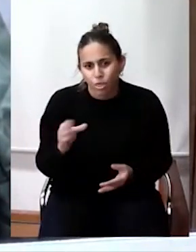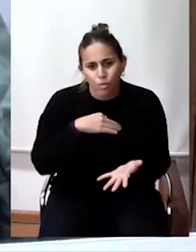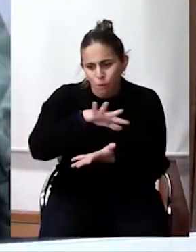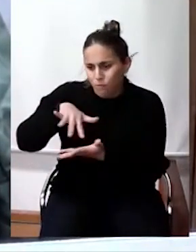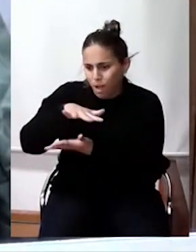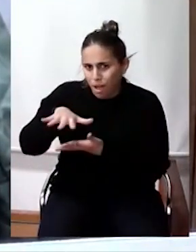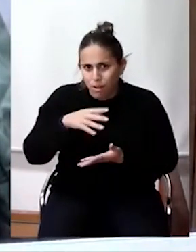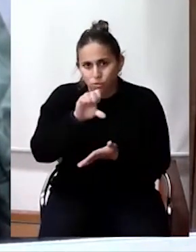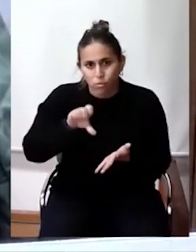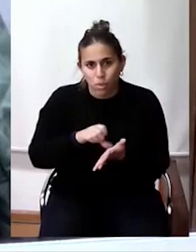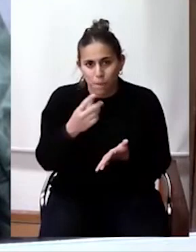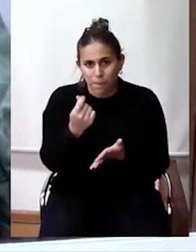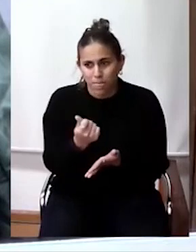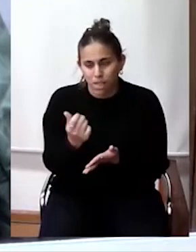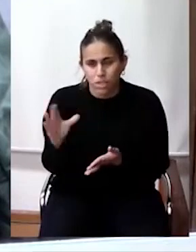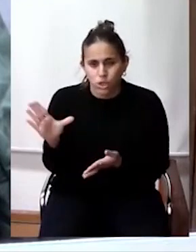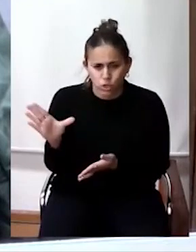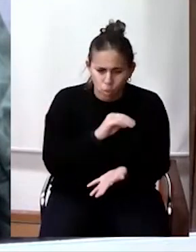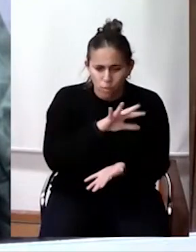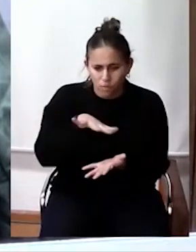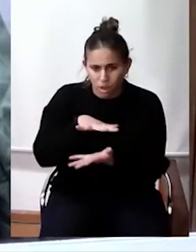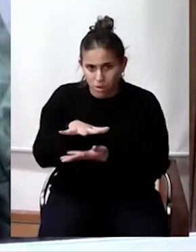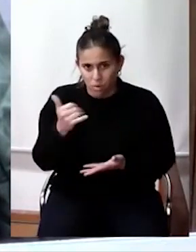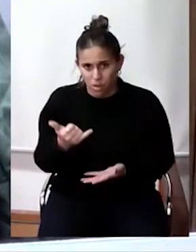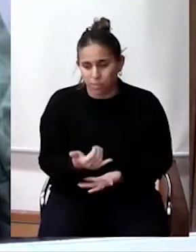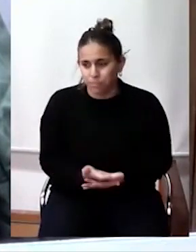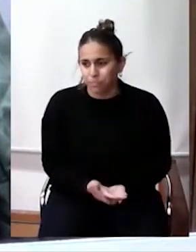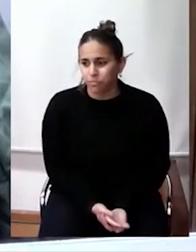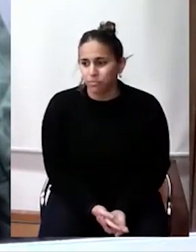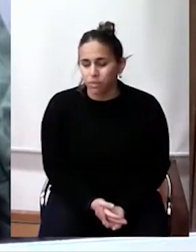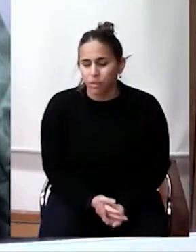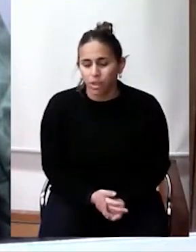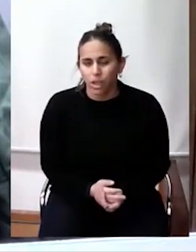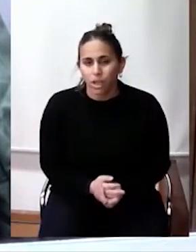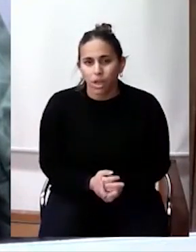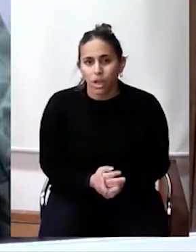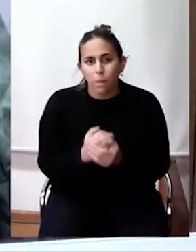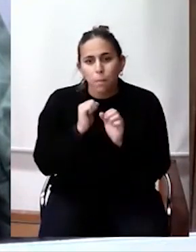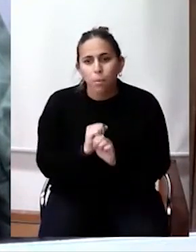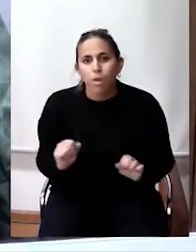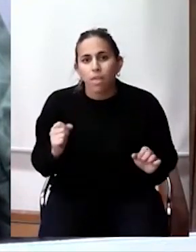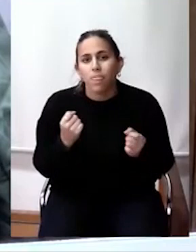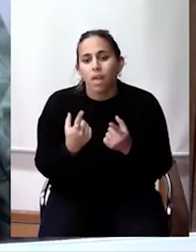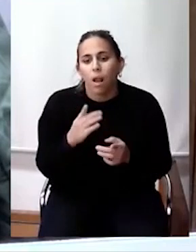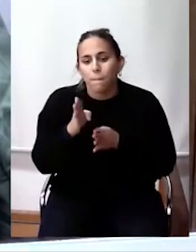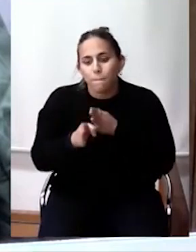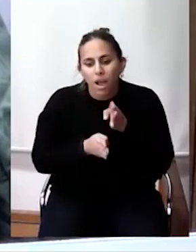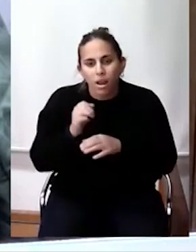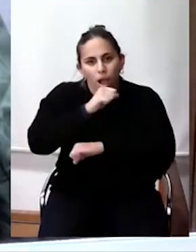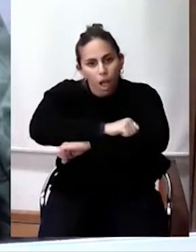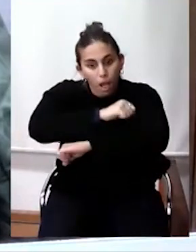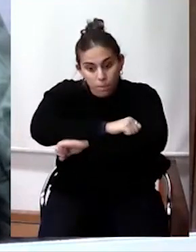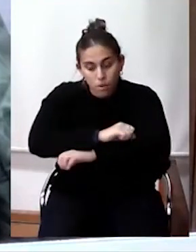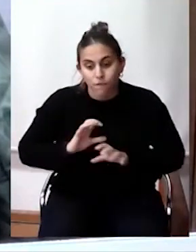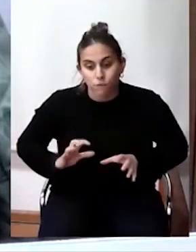de Ciudad del plata absolutamente en todos cuando se podría disponer de esas máquinas esos camiones y